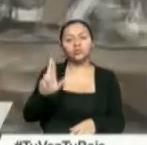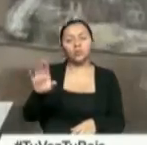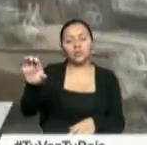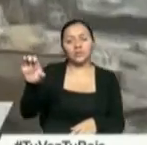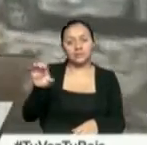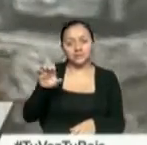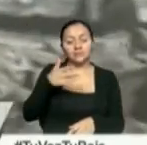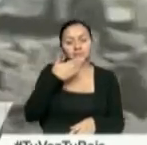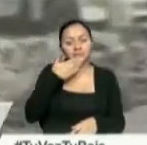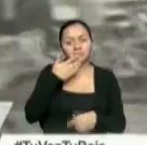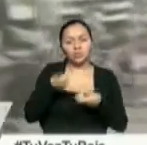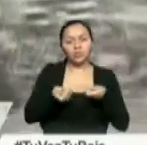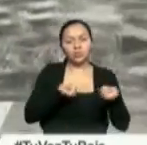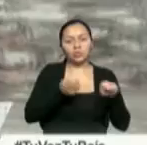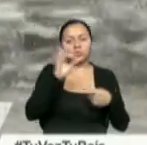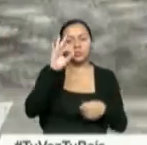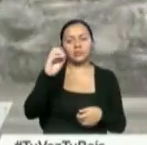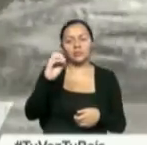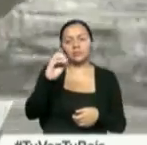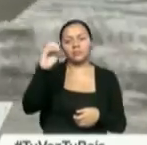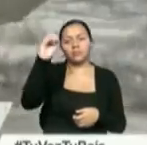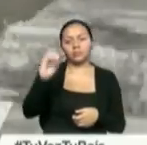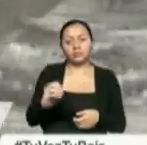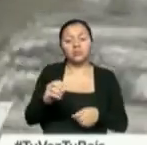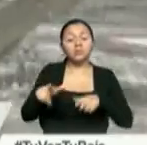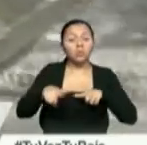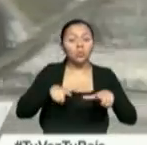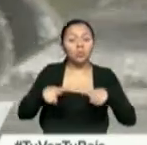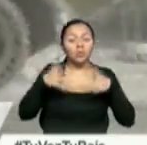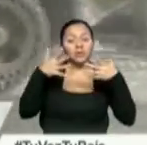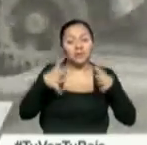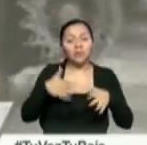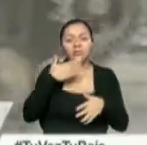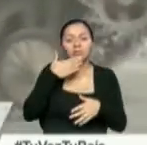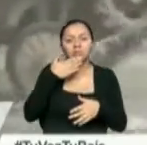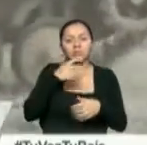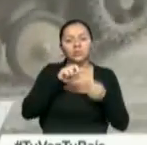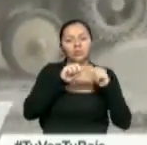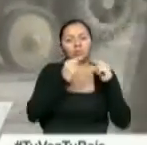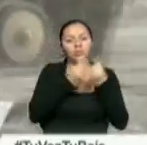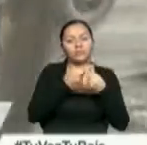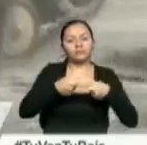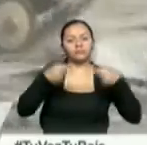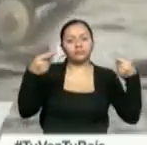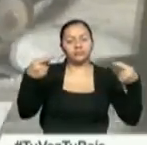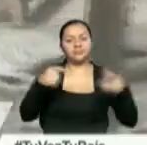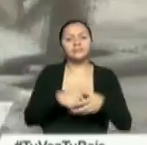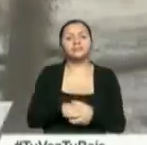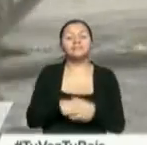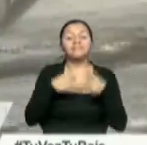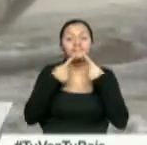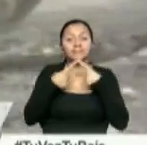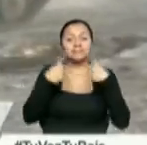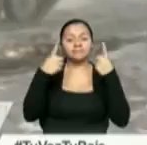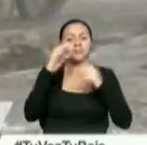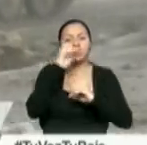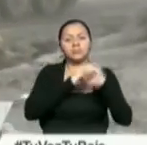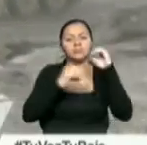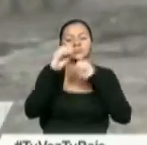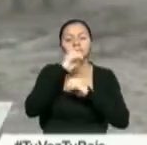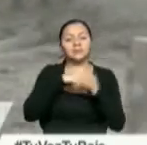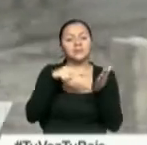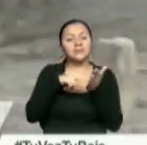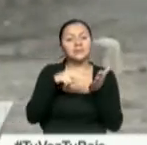pasaron a controlar un 90 por ciento de las zonas que se encontraban en manos rebeldes así lo anunció el observatorio sirio de derechos